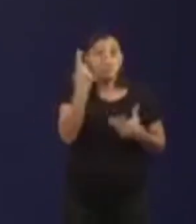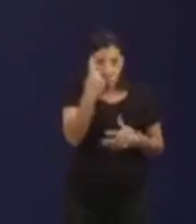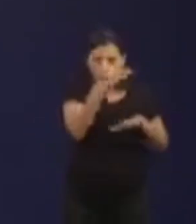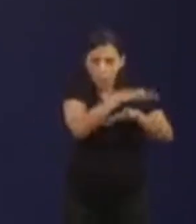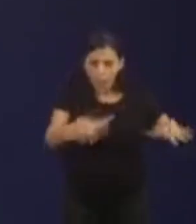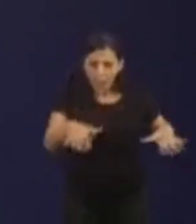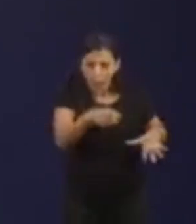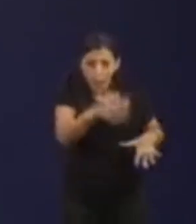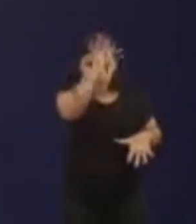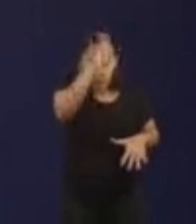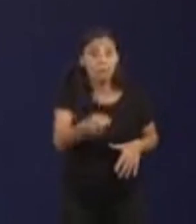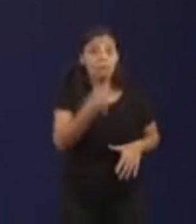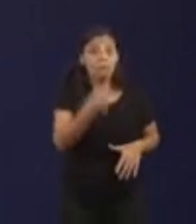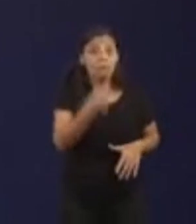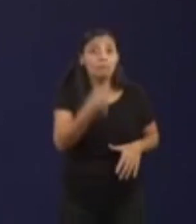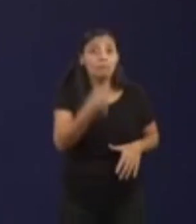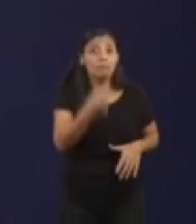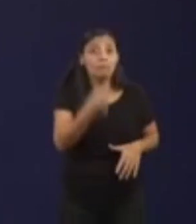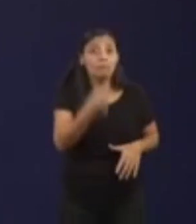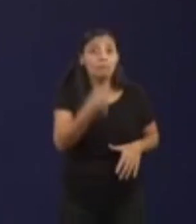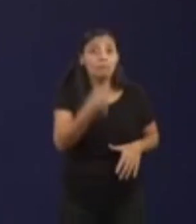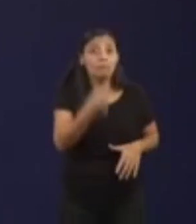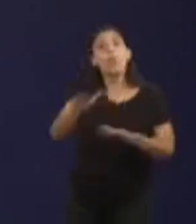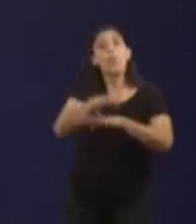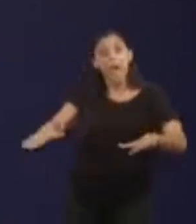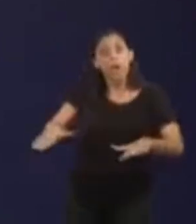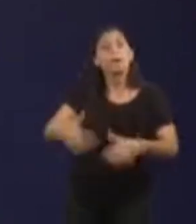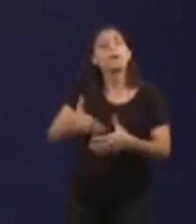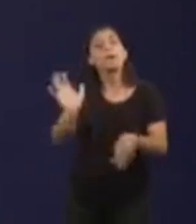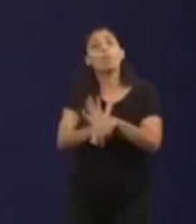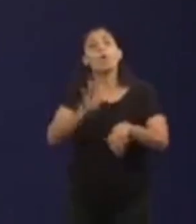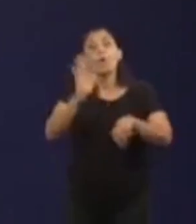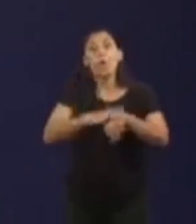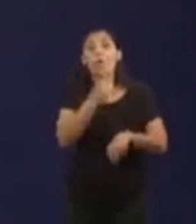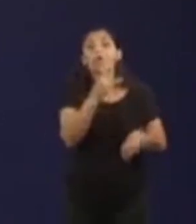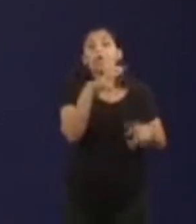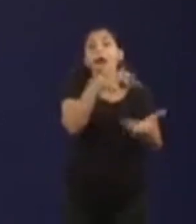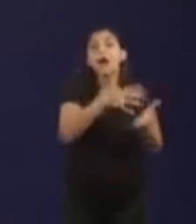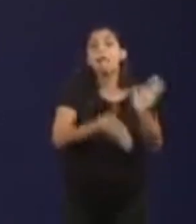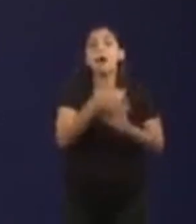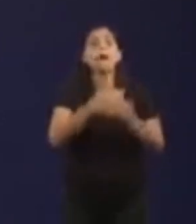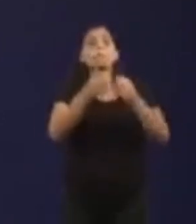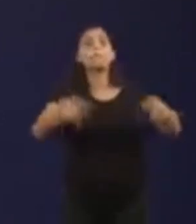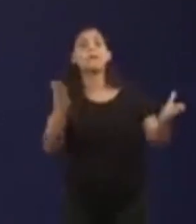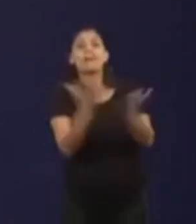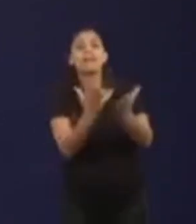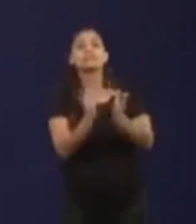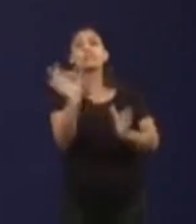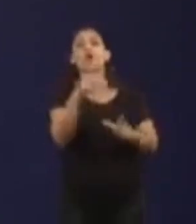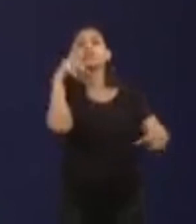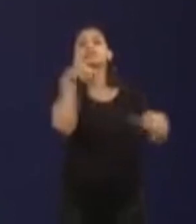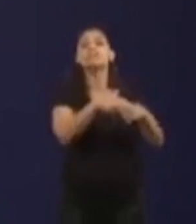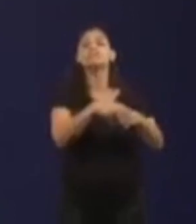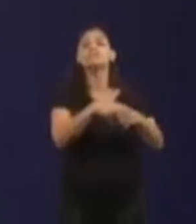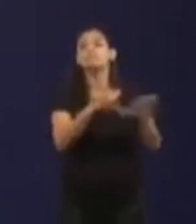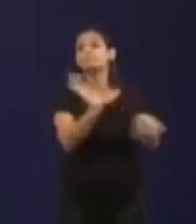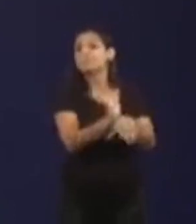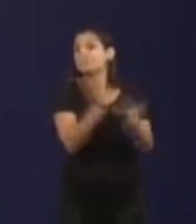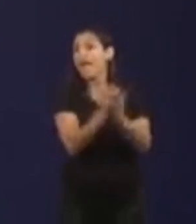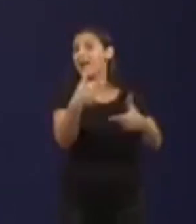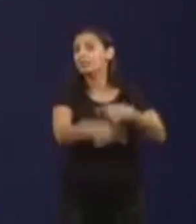que ciertamente y desde el sentido común cree que va a perder sus estudios y que no va a poder seguir estudiando